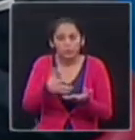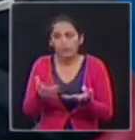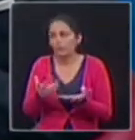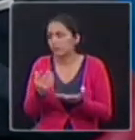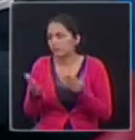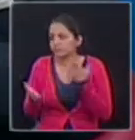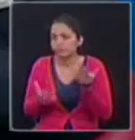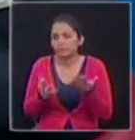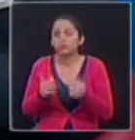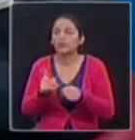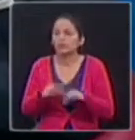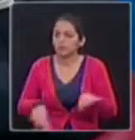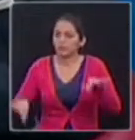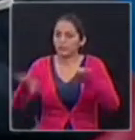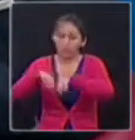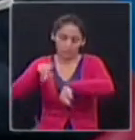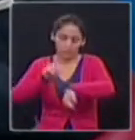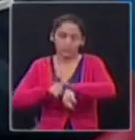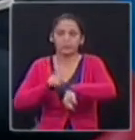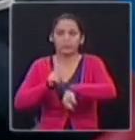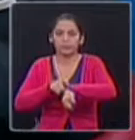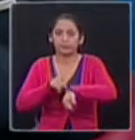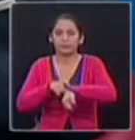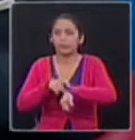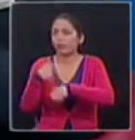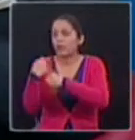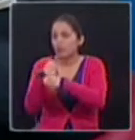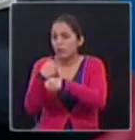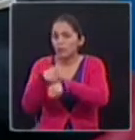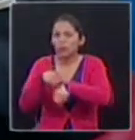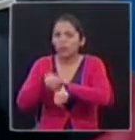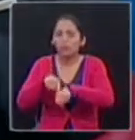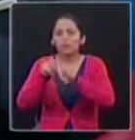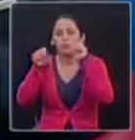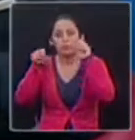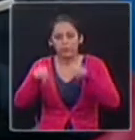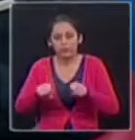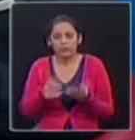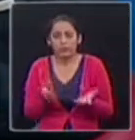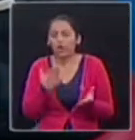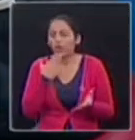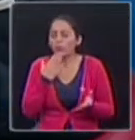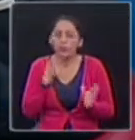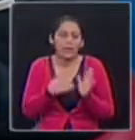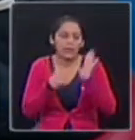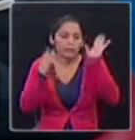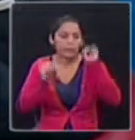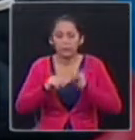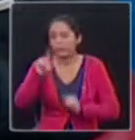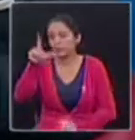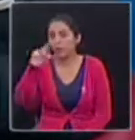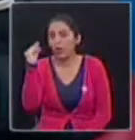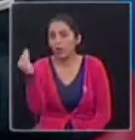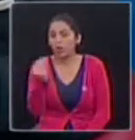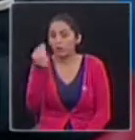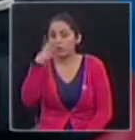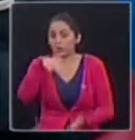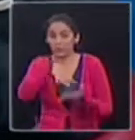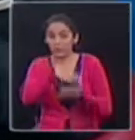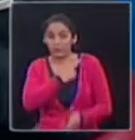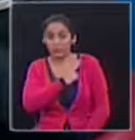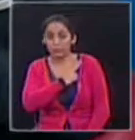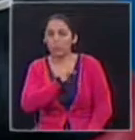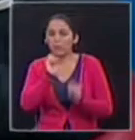eso debe ser una muy buena opción para los jóvenes que, por ejemplo, están en etapa de estudios, para que puedan trabajar y